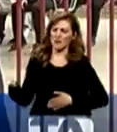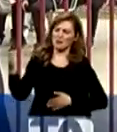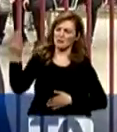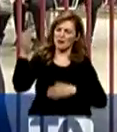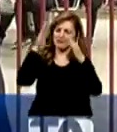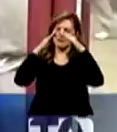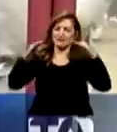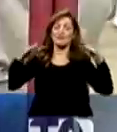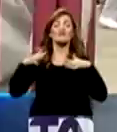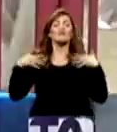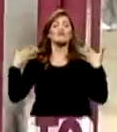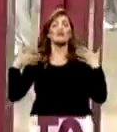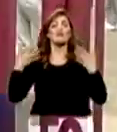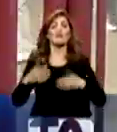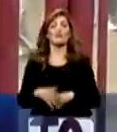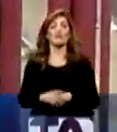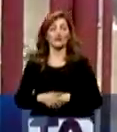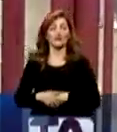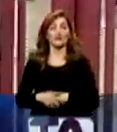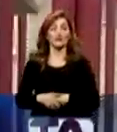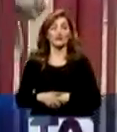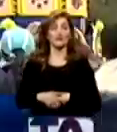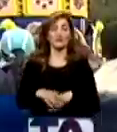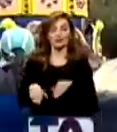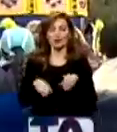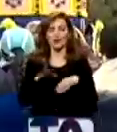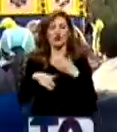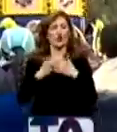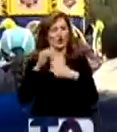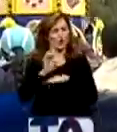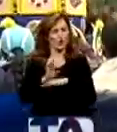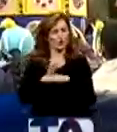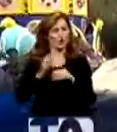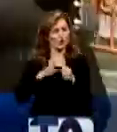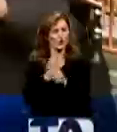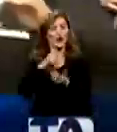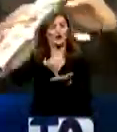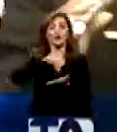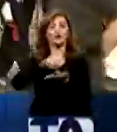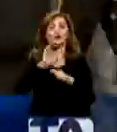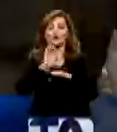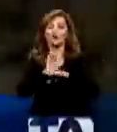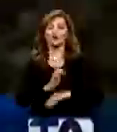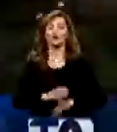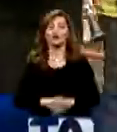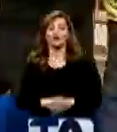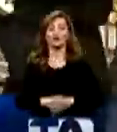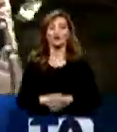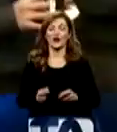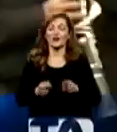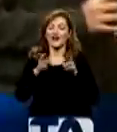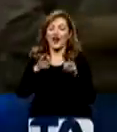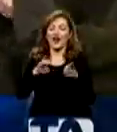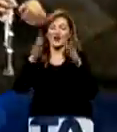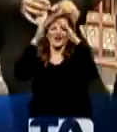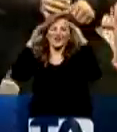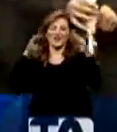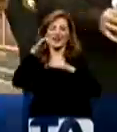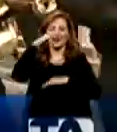Navidad alegre. Esta actividad se replica a nivel nacional en las principales ciudades del país como un regalo de Navidad